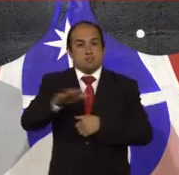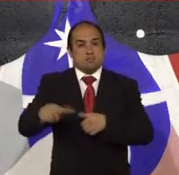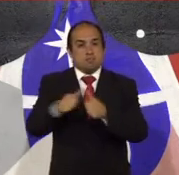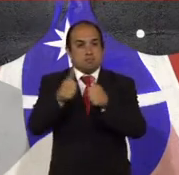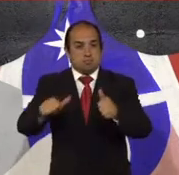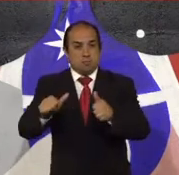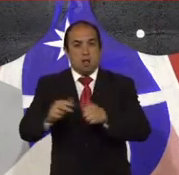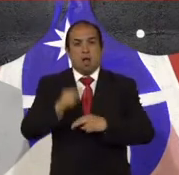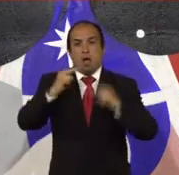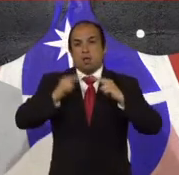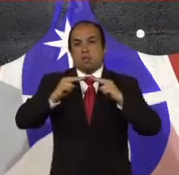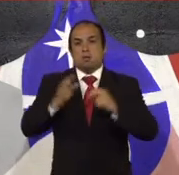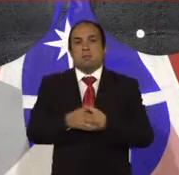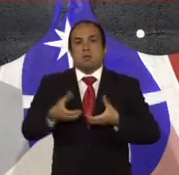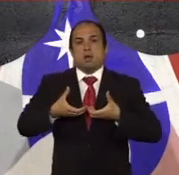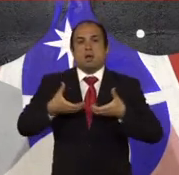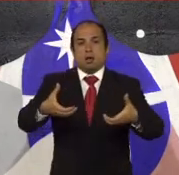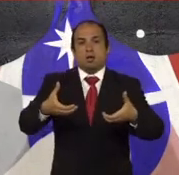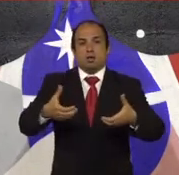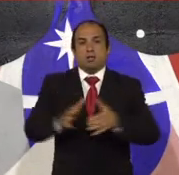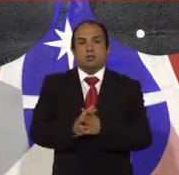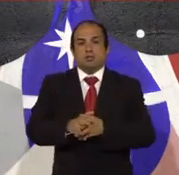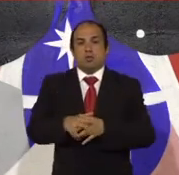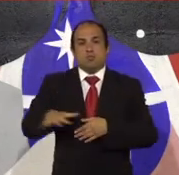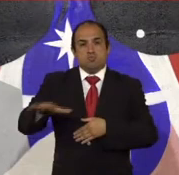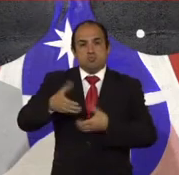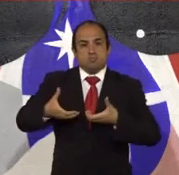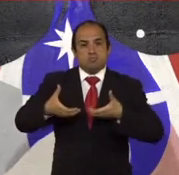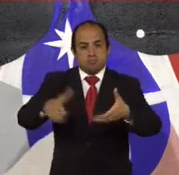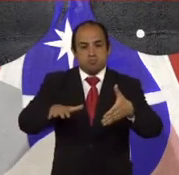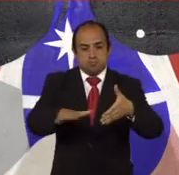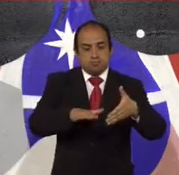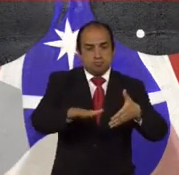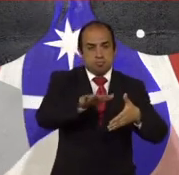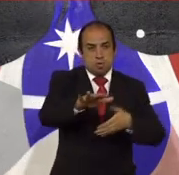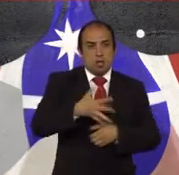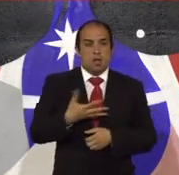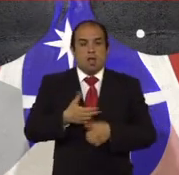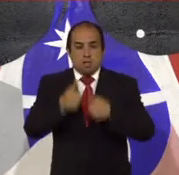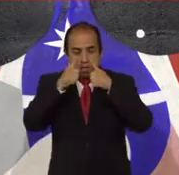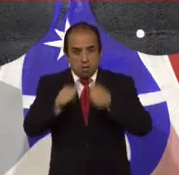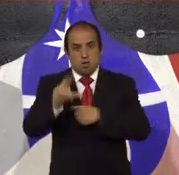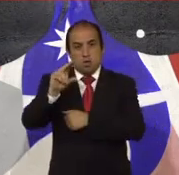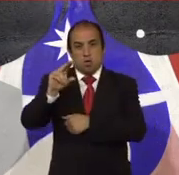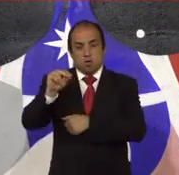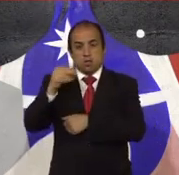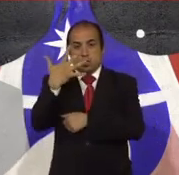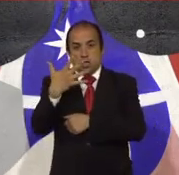A nivel de infraestructura vial, a nivel de pavimentación, se atendieron 85 baches,